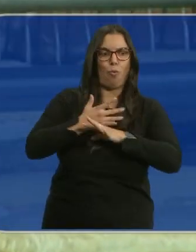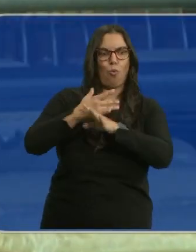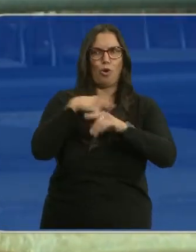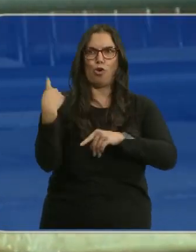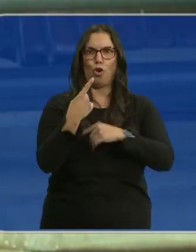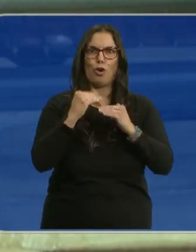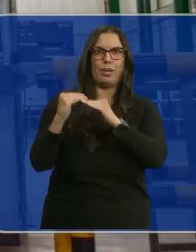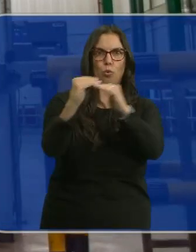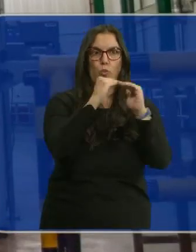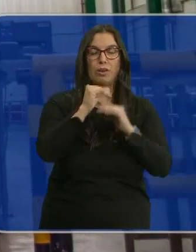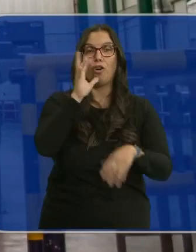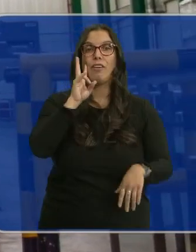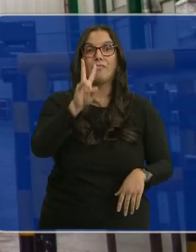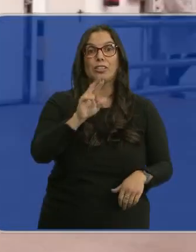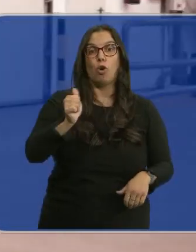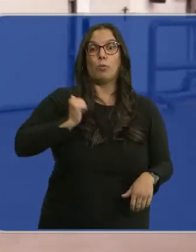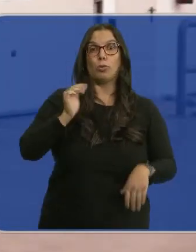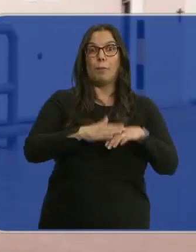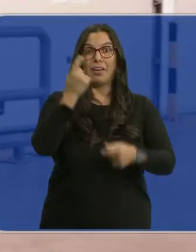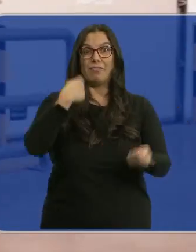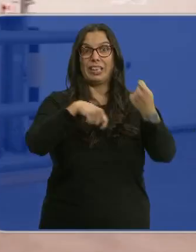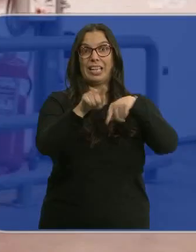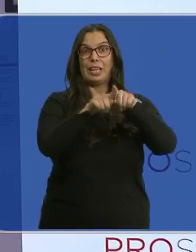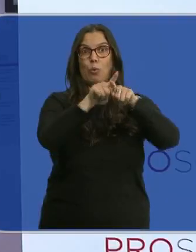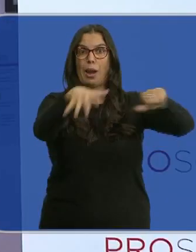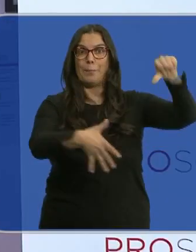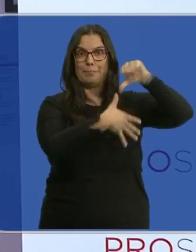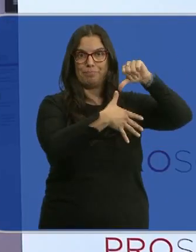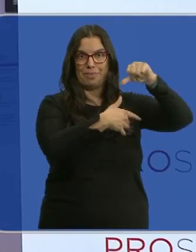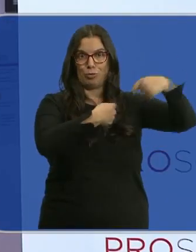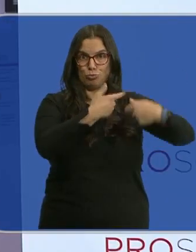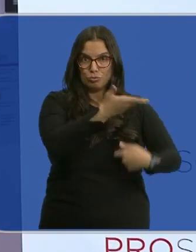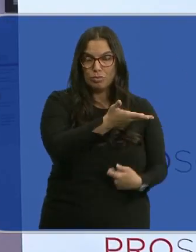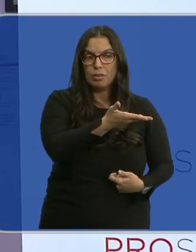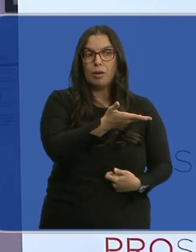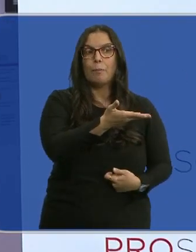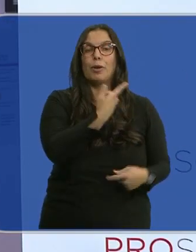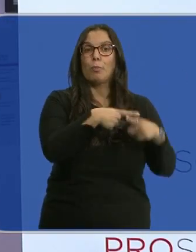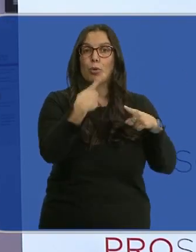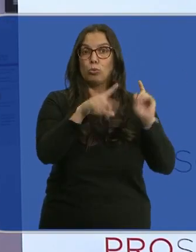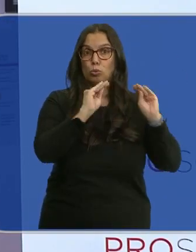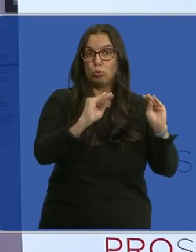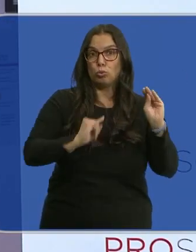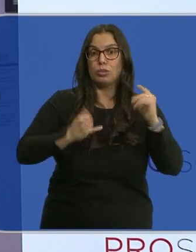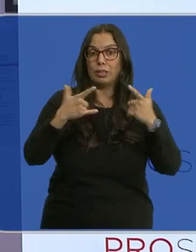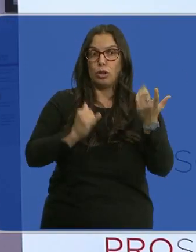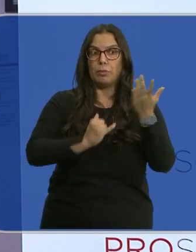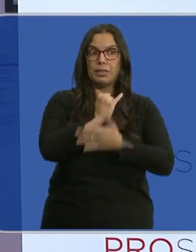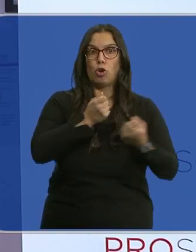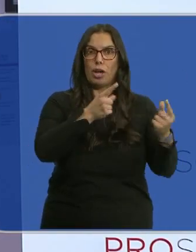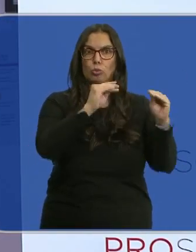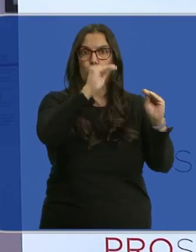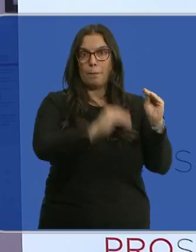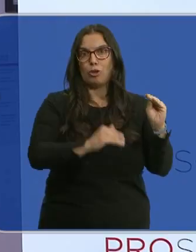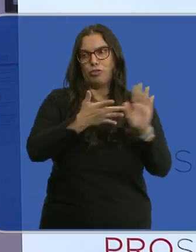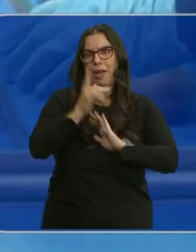condiciones. Ahora se está viendo Mercosur como una oportunidad para las exportaciones, pero nos incorporen productos, sobre todo del sector agroalimentario, con unos costes menores, pues